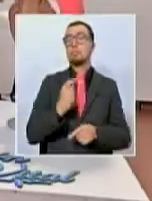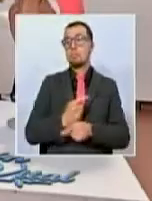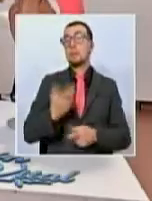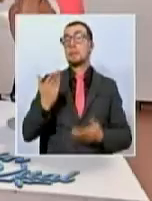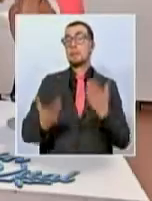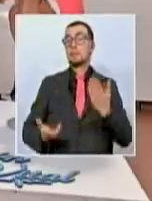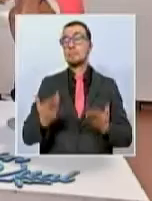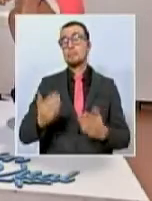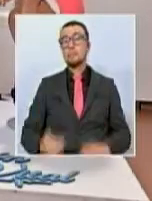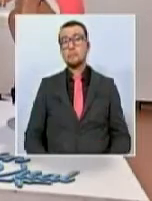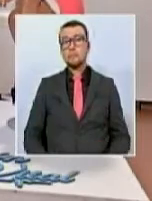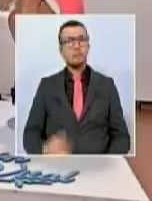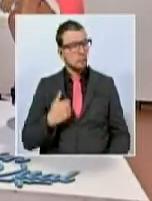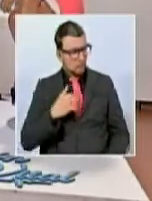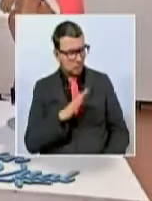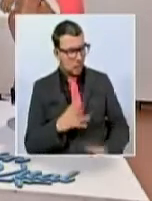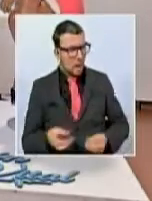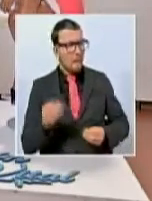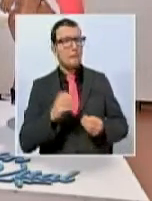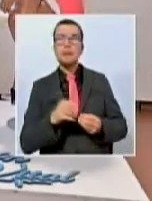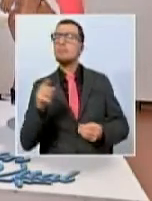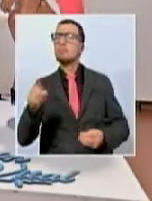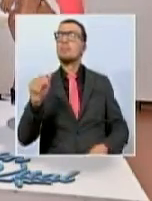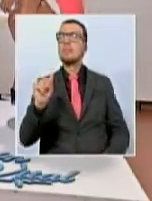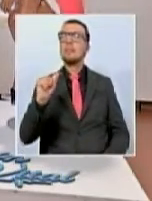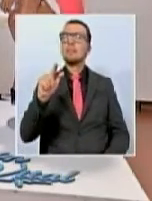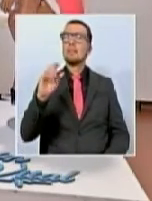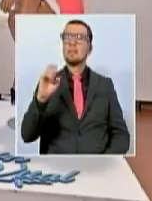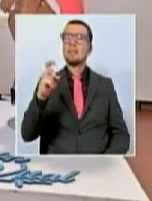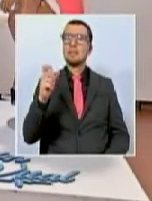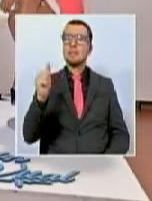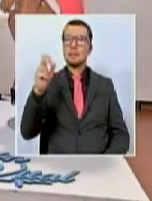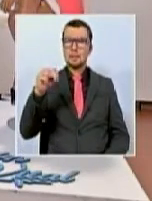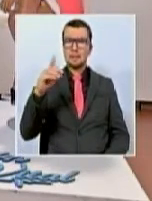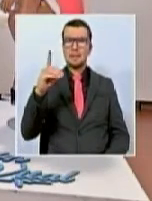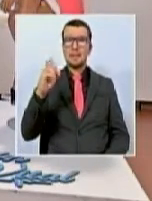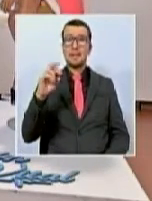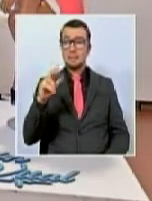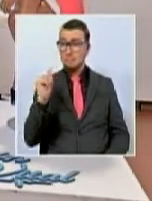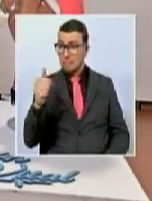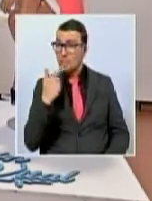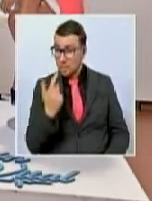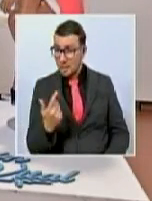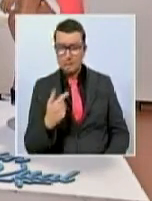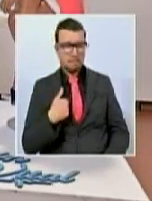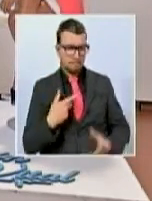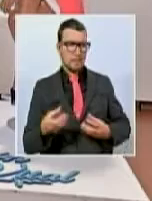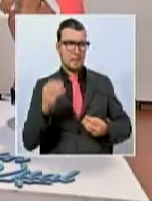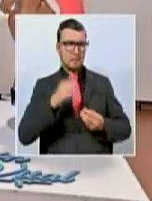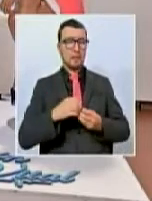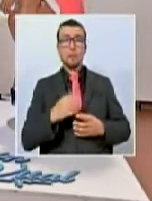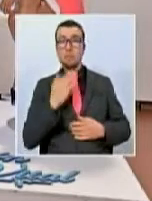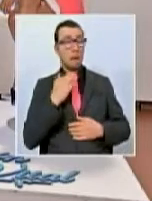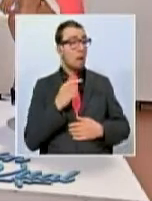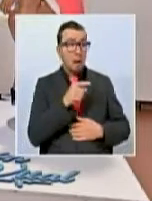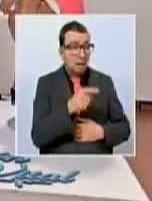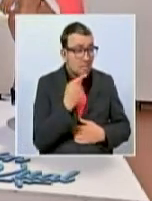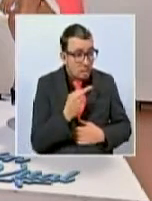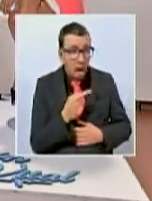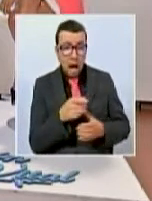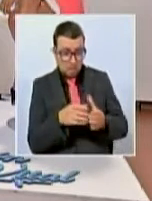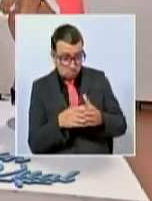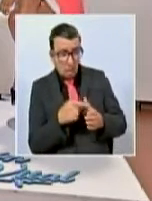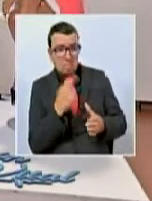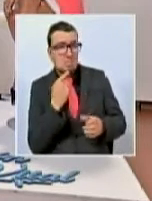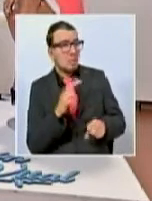perdón, le amplío lo que dice el doctor Alexander y la doctora Diana. Y entonces, es un producto natural. ¿Cierto?